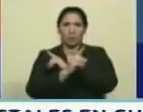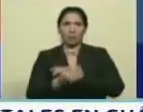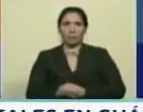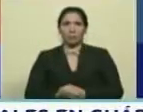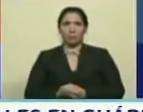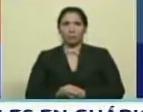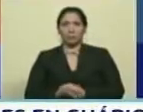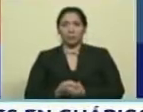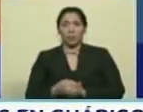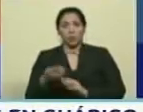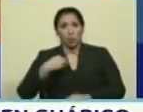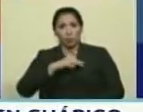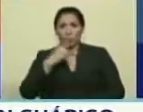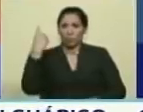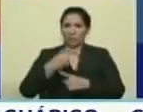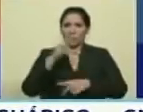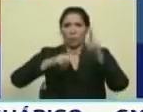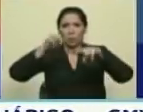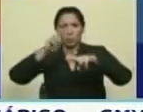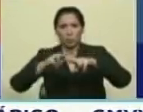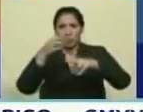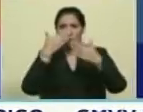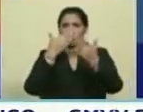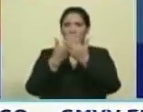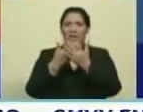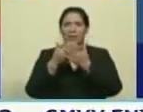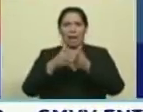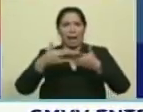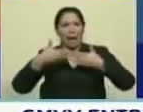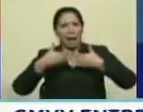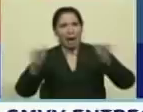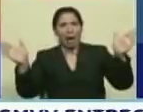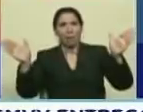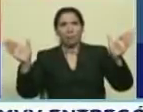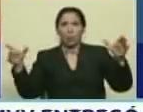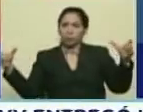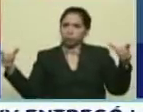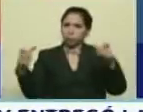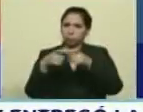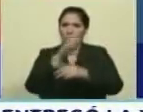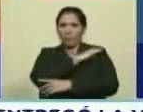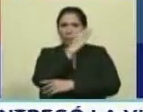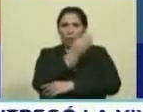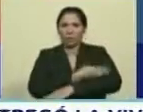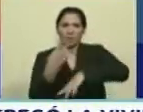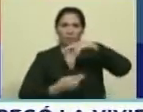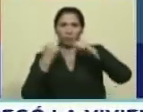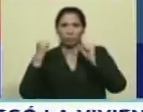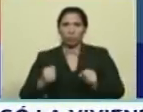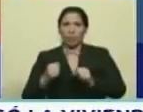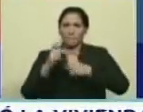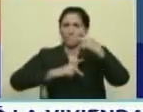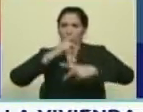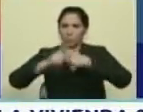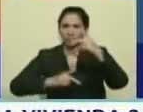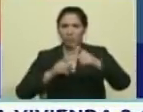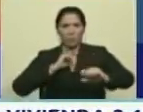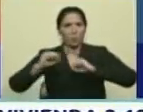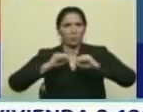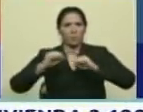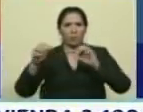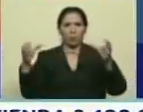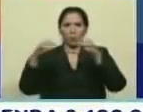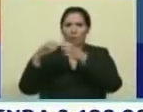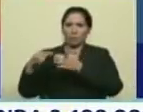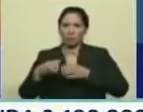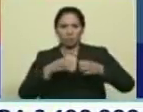preciso construir un frente lo más amplio posible que reúna fuerzas de izquierda y progresistas, movimientos y organizaciones sociales de la